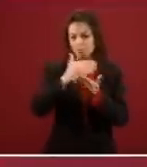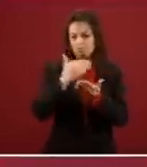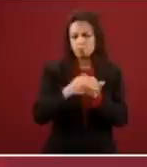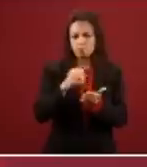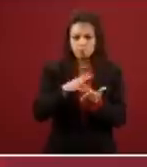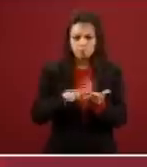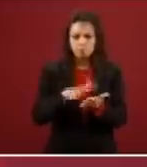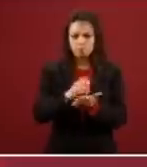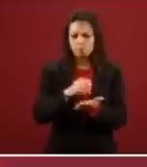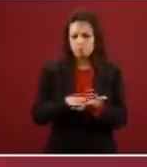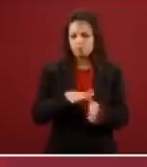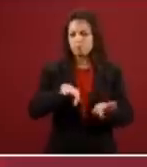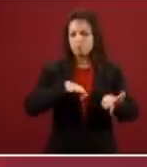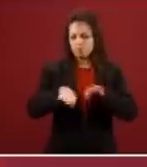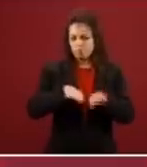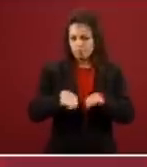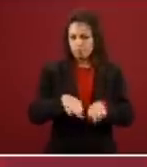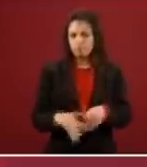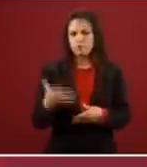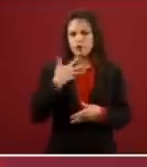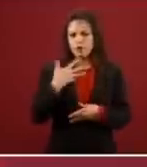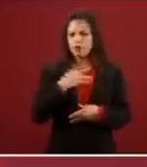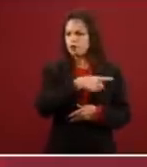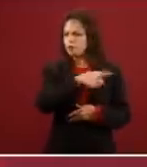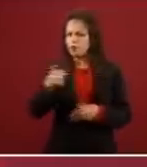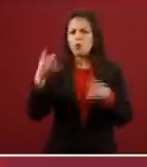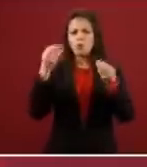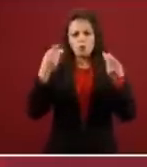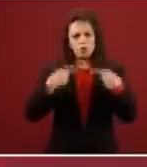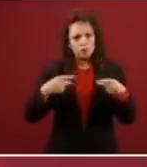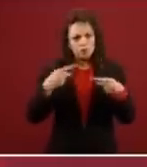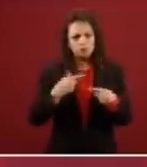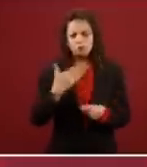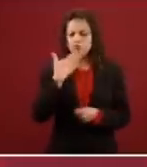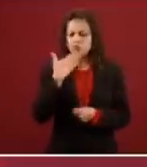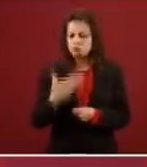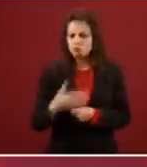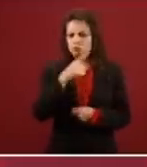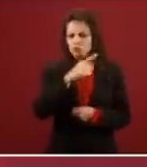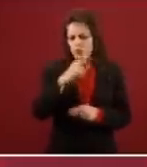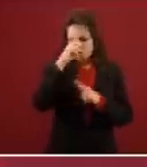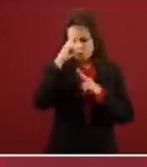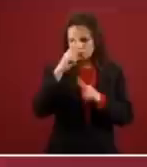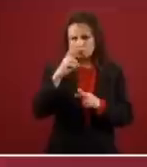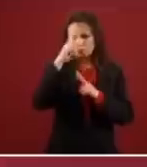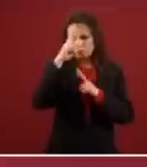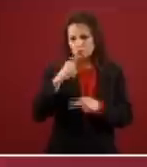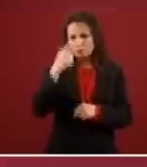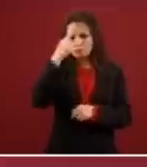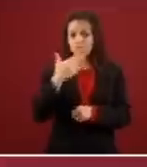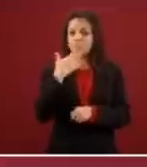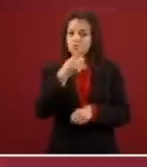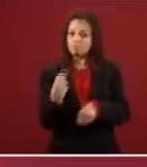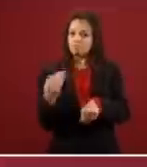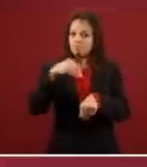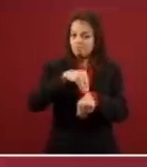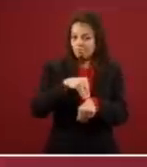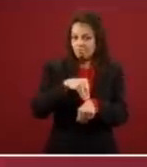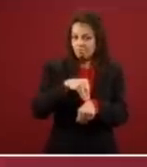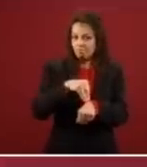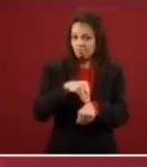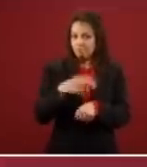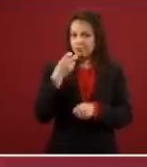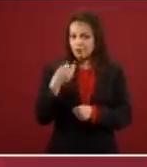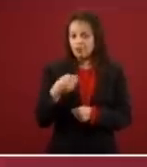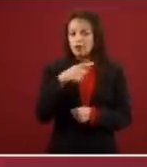de gente respetable que estará a la altura y eso tendrá que evaluarlo